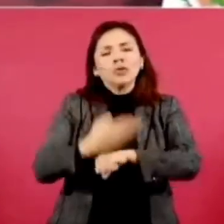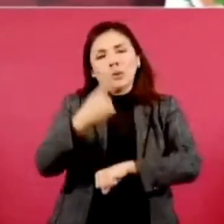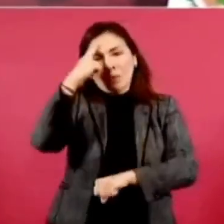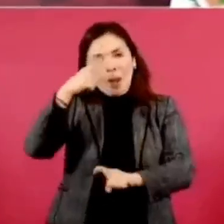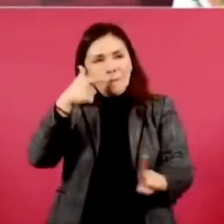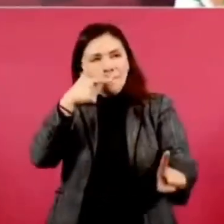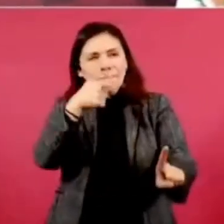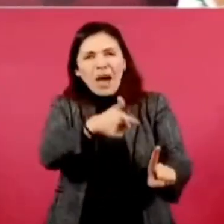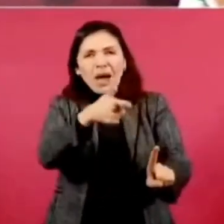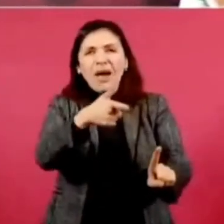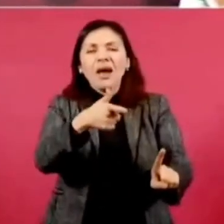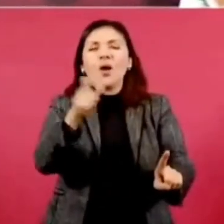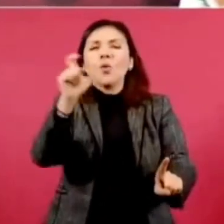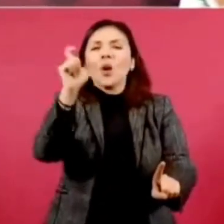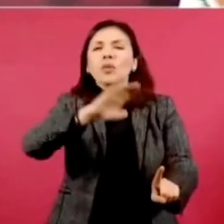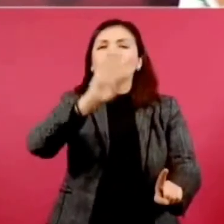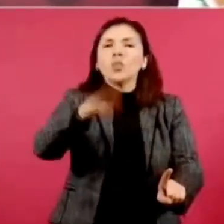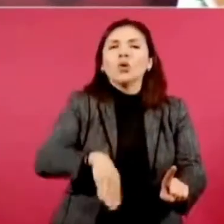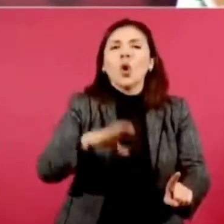Colosio,